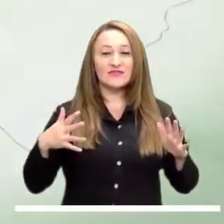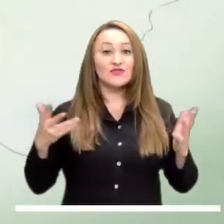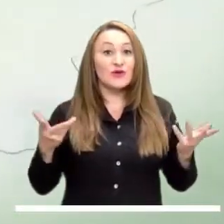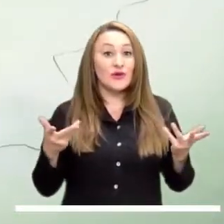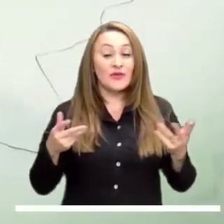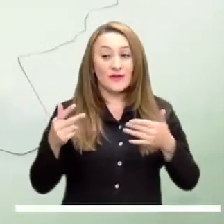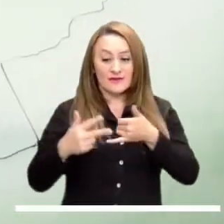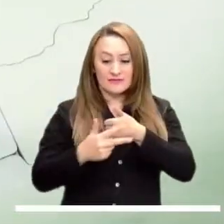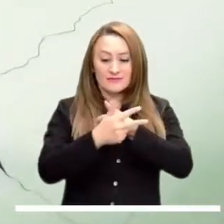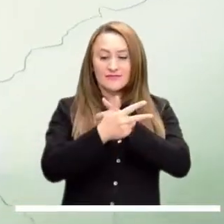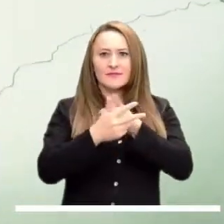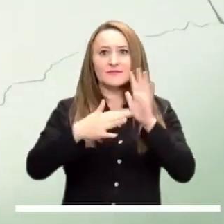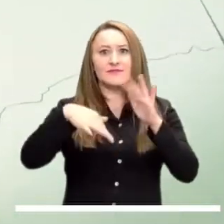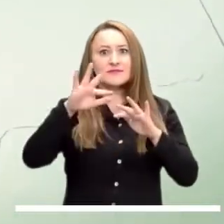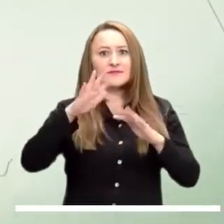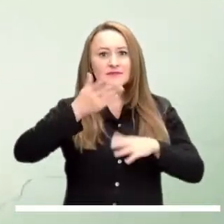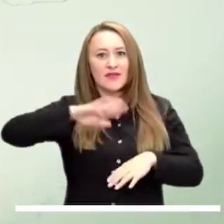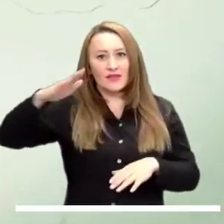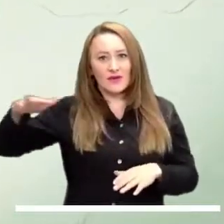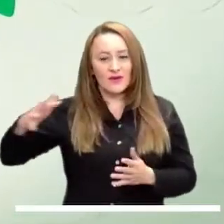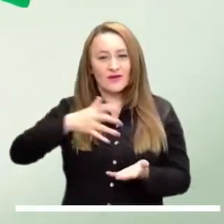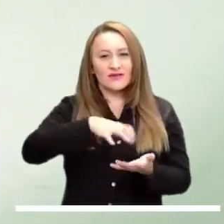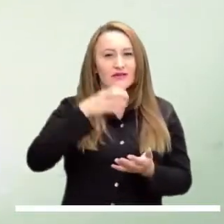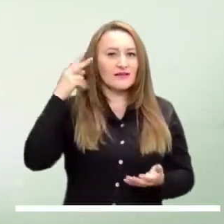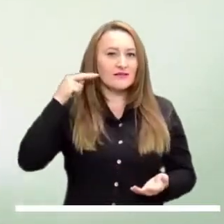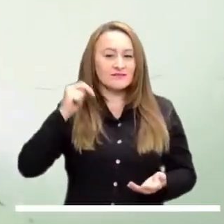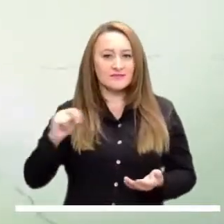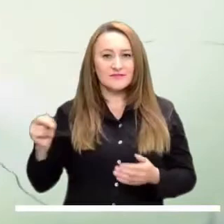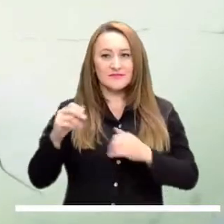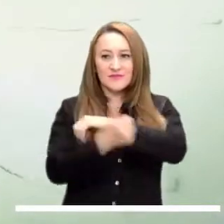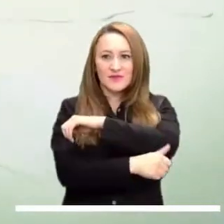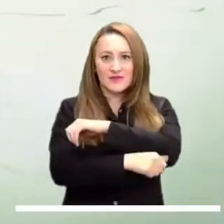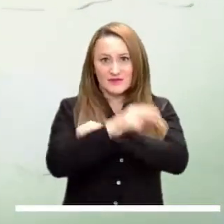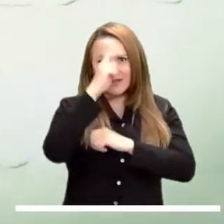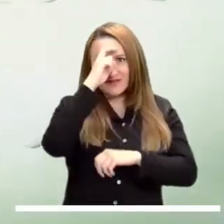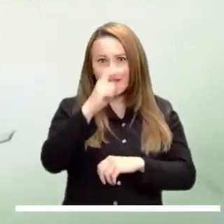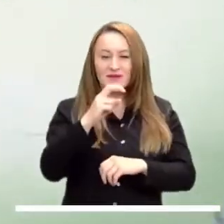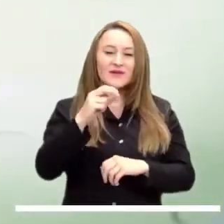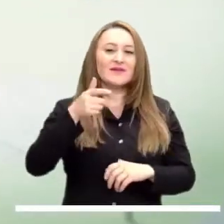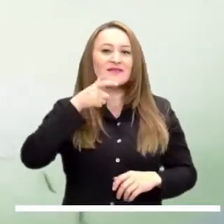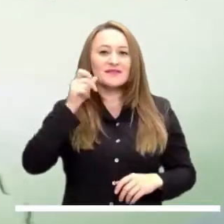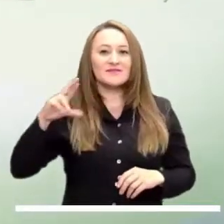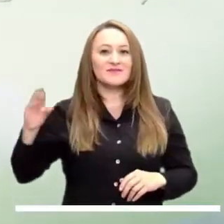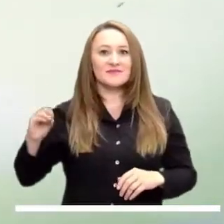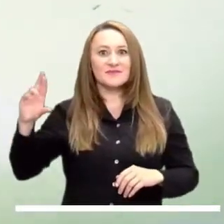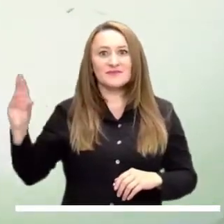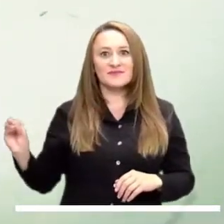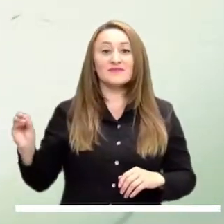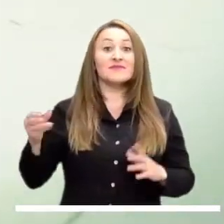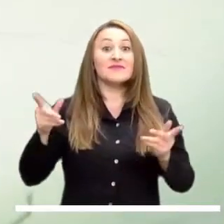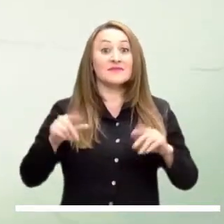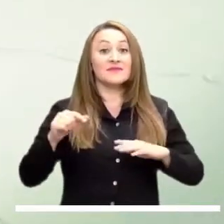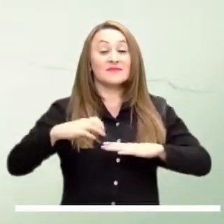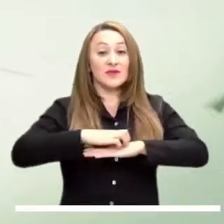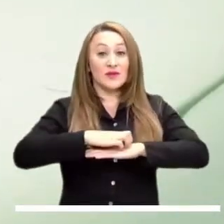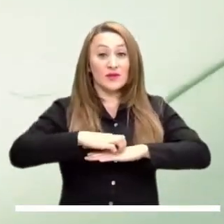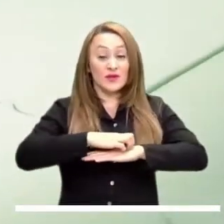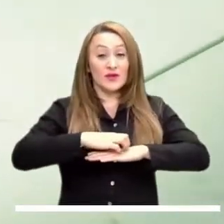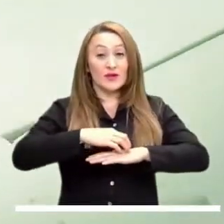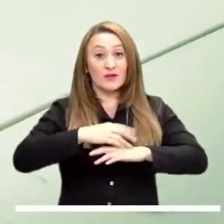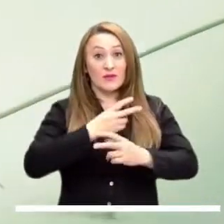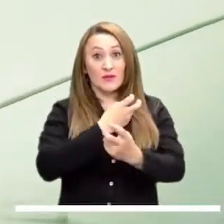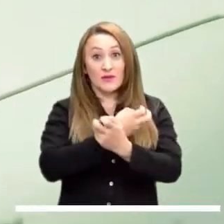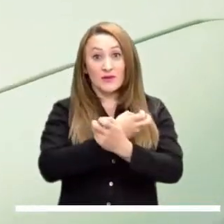de la región. Lluvias ligeras y moderadas se prevén en los Andes, especialmente en Antioquia, los Santanderes, norte de